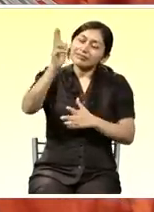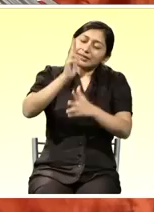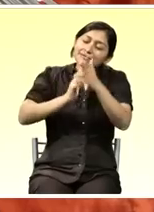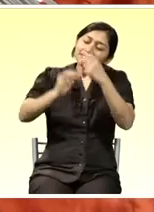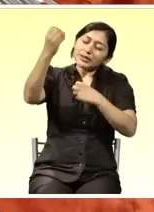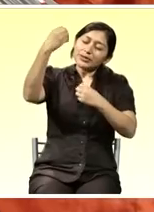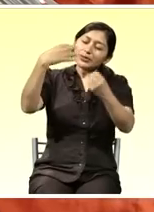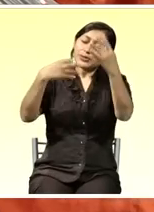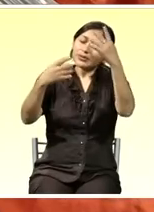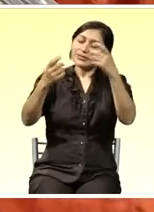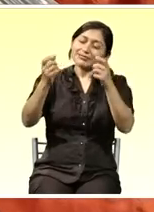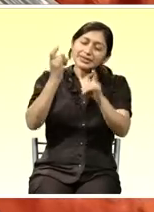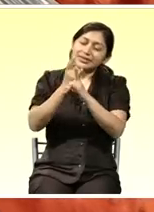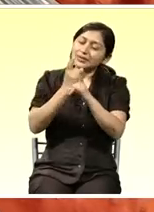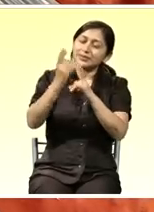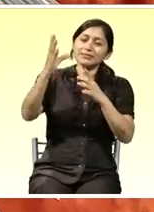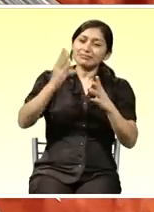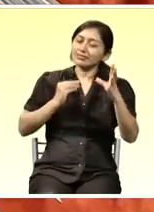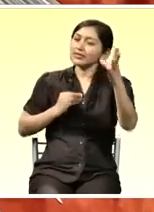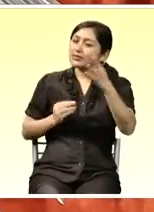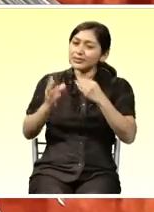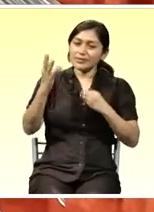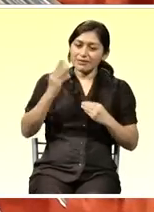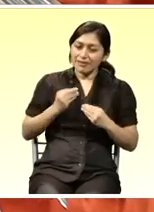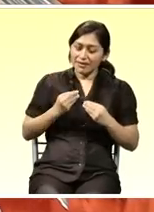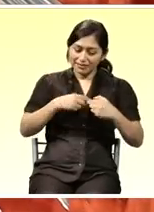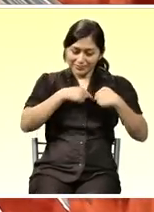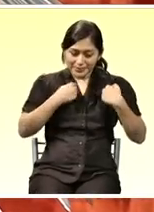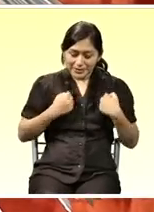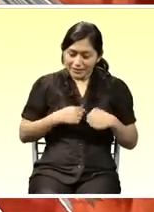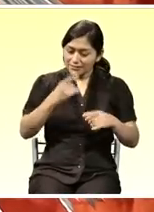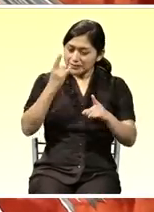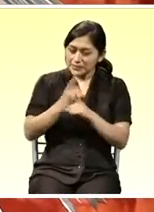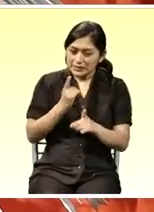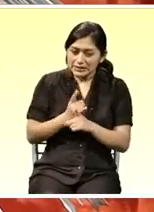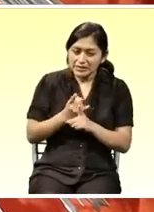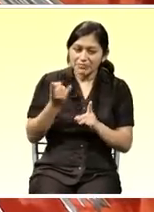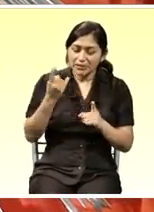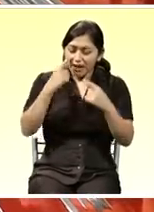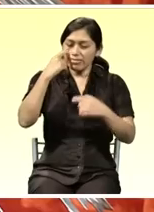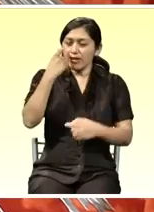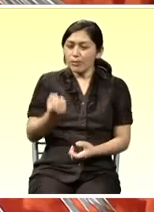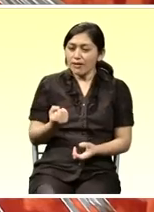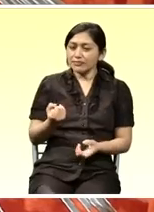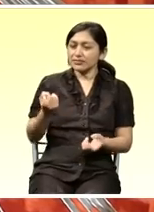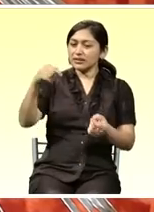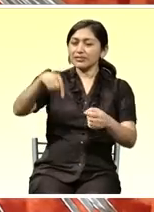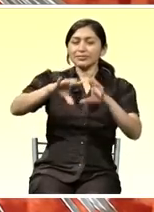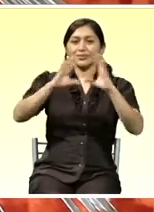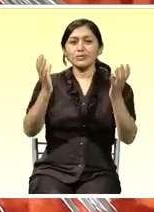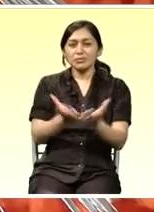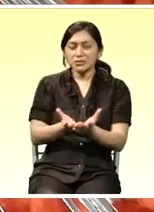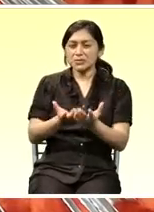auxilios, para que desengañado mi corazón de la inconstancia de las cosas